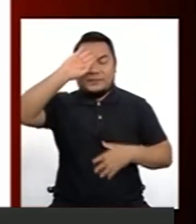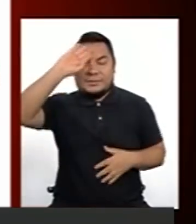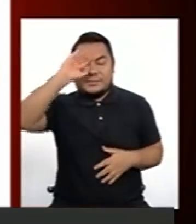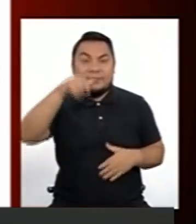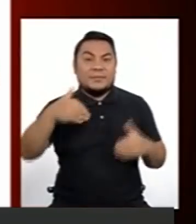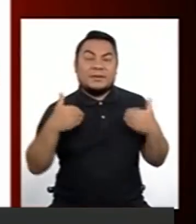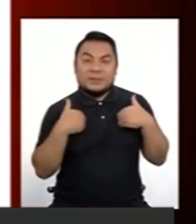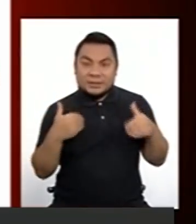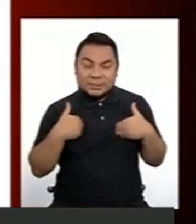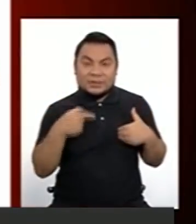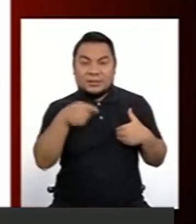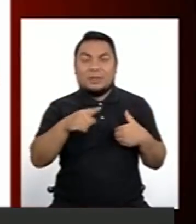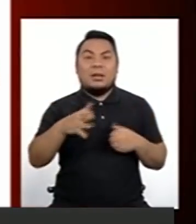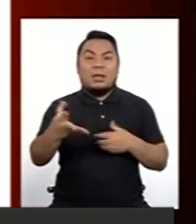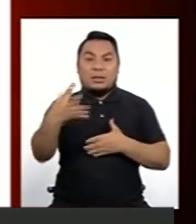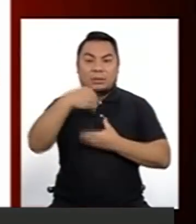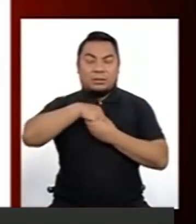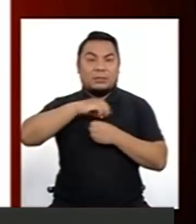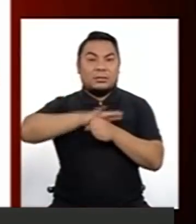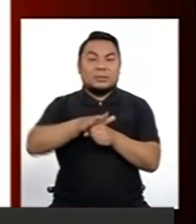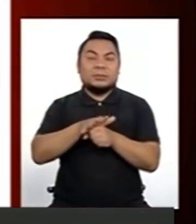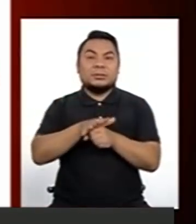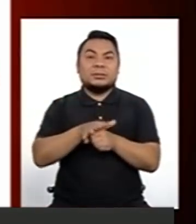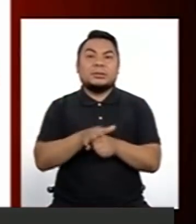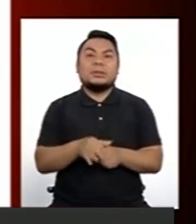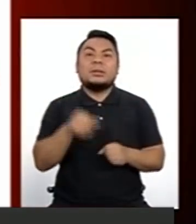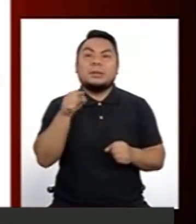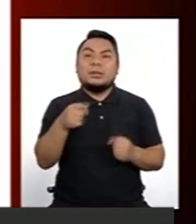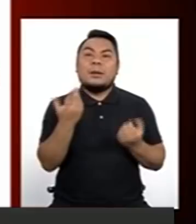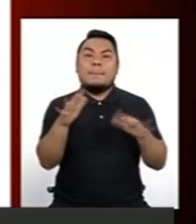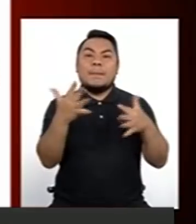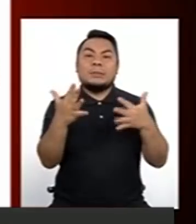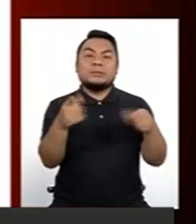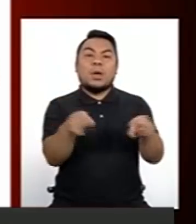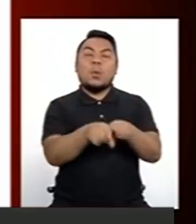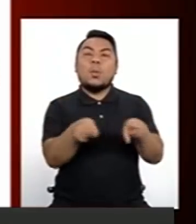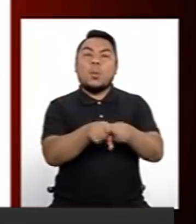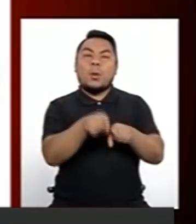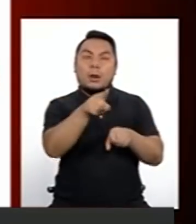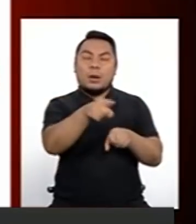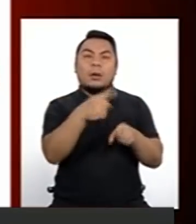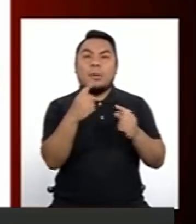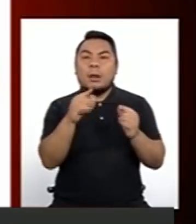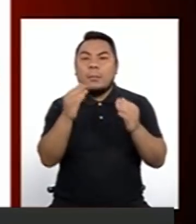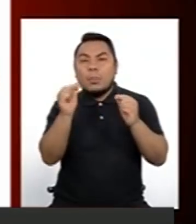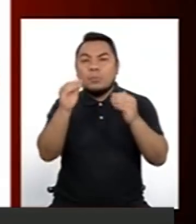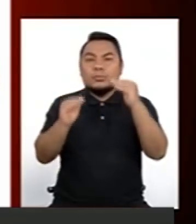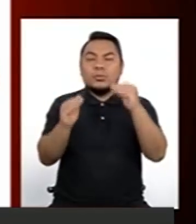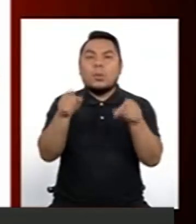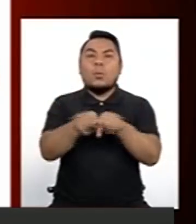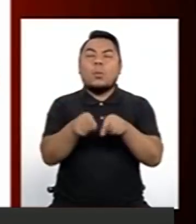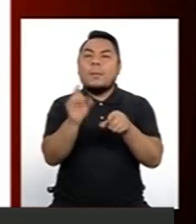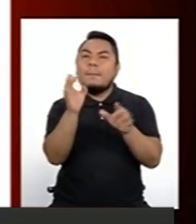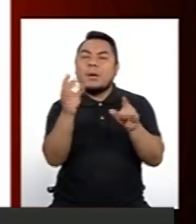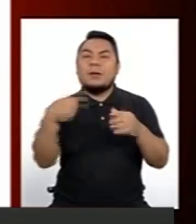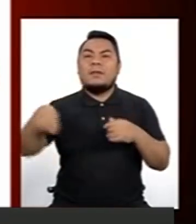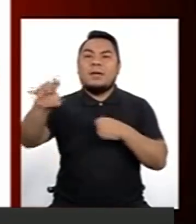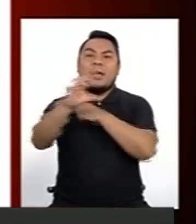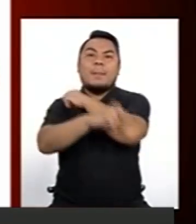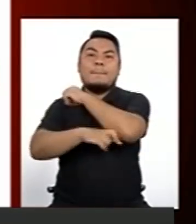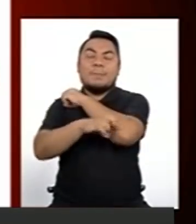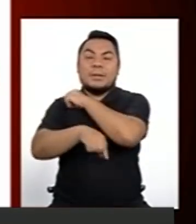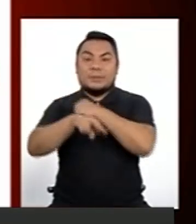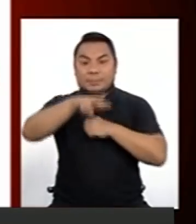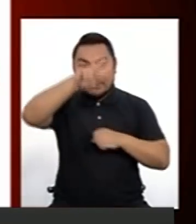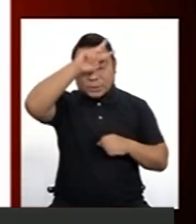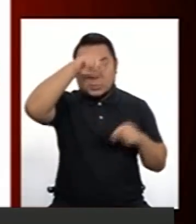que tenían el virus, eran relativamente similares, con pequeñas diferencias en países como